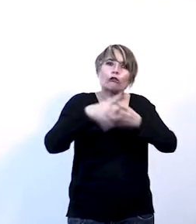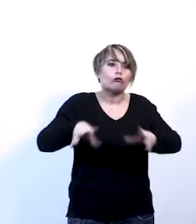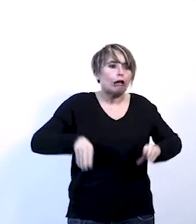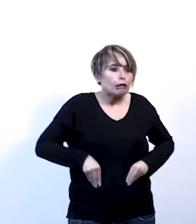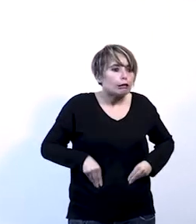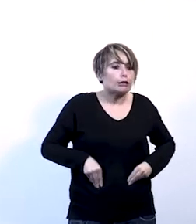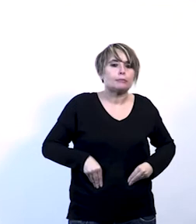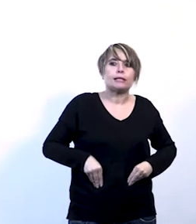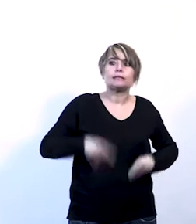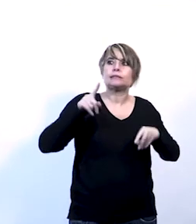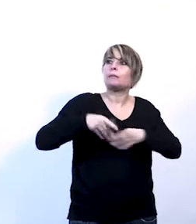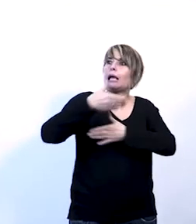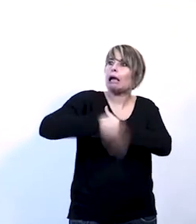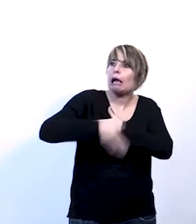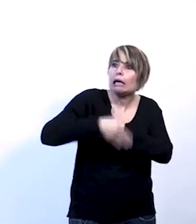cómo usan las calles,